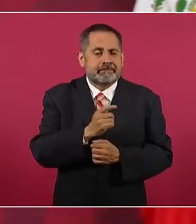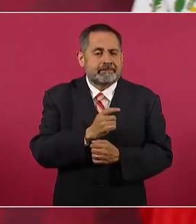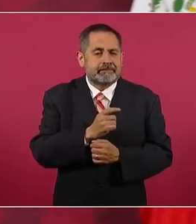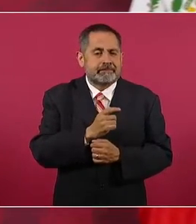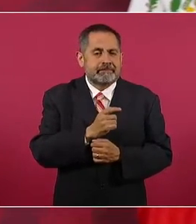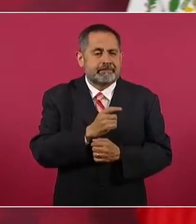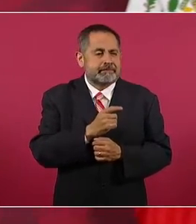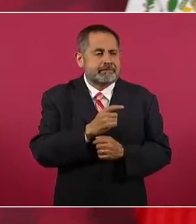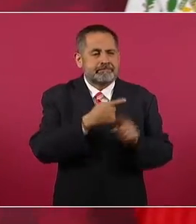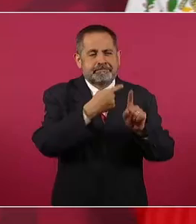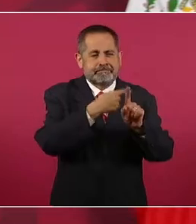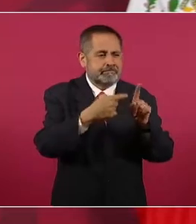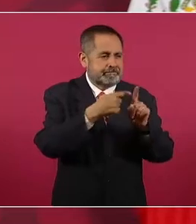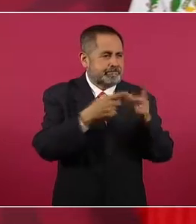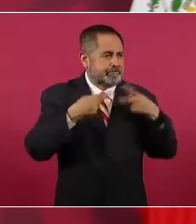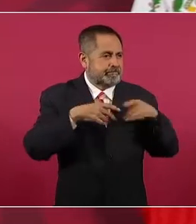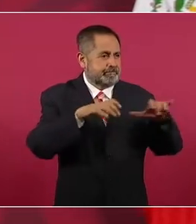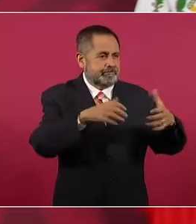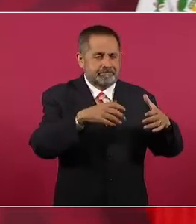la clase media.